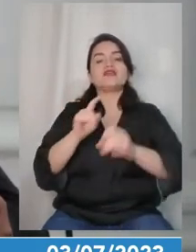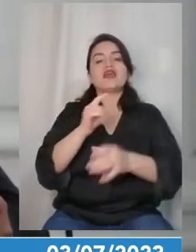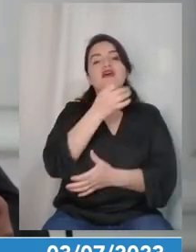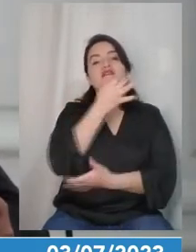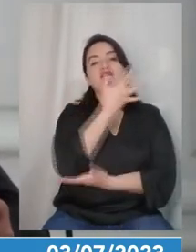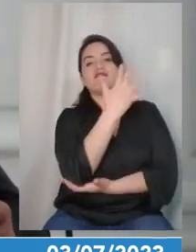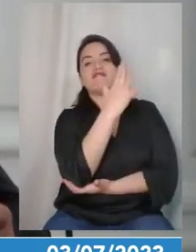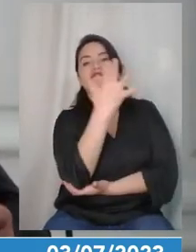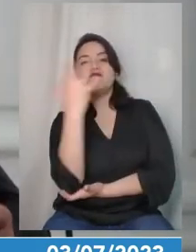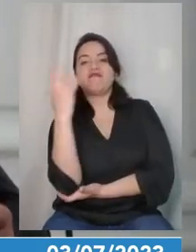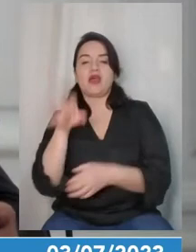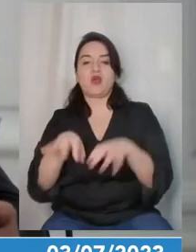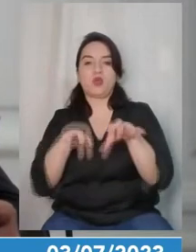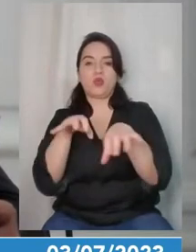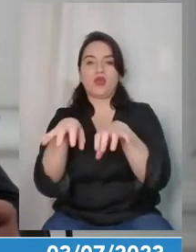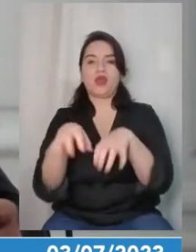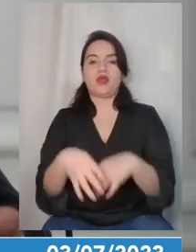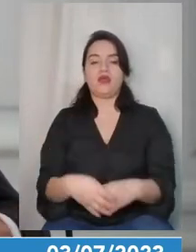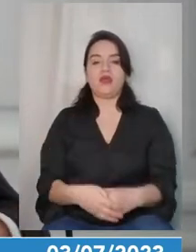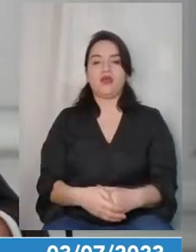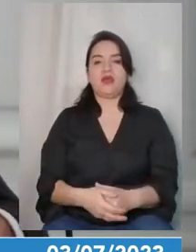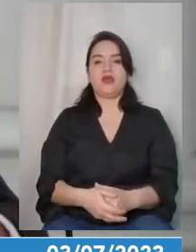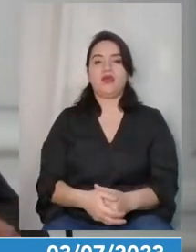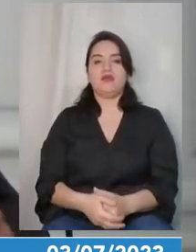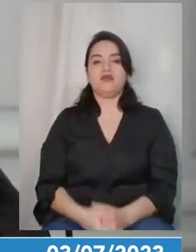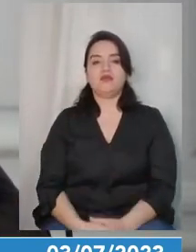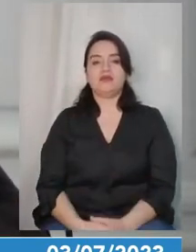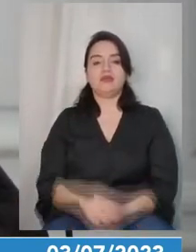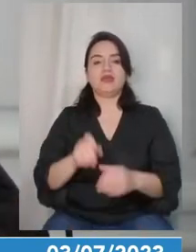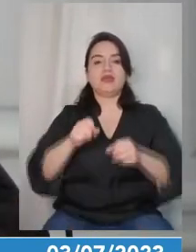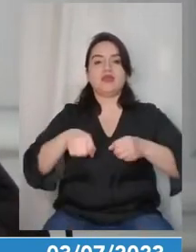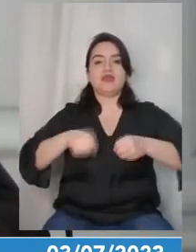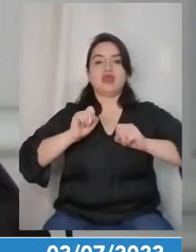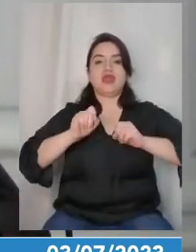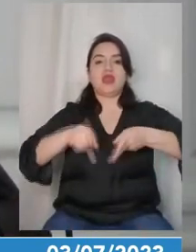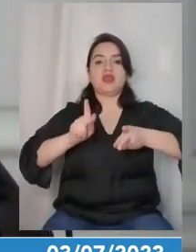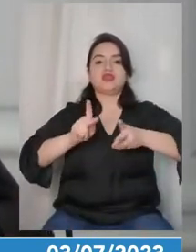Expondrá sobre los derechos de la naturaleza y modelo económico.